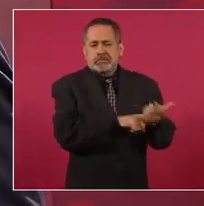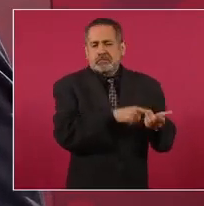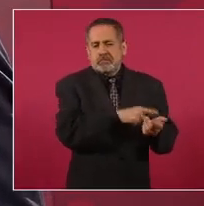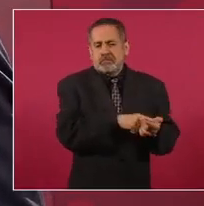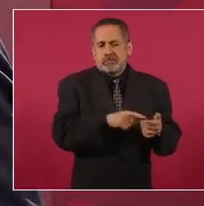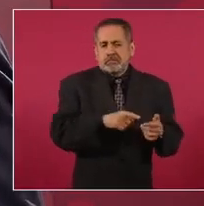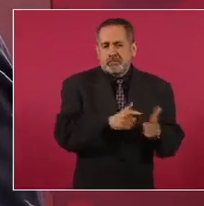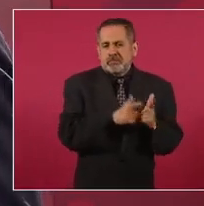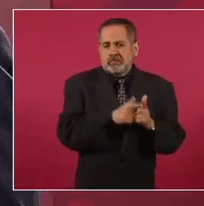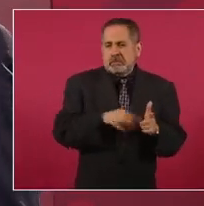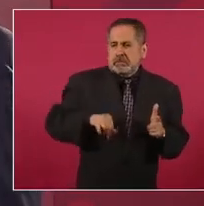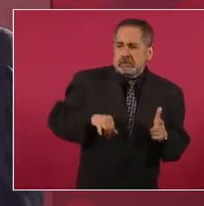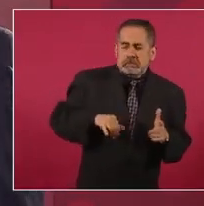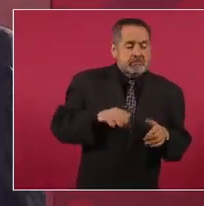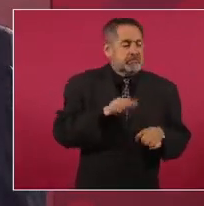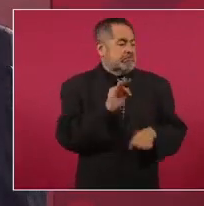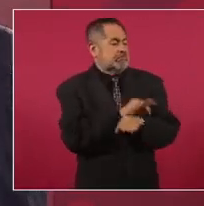creados